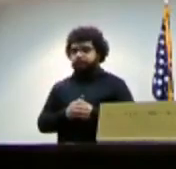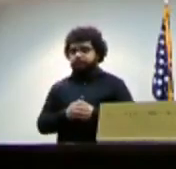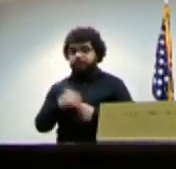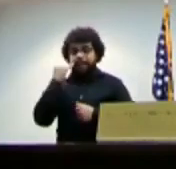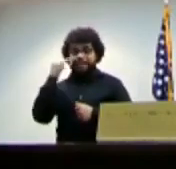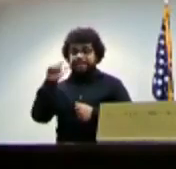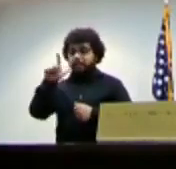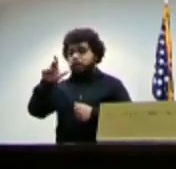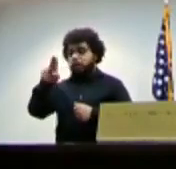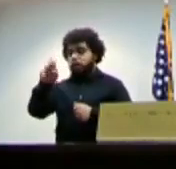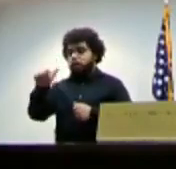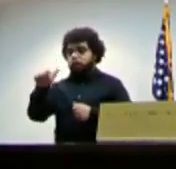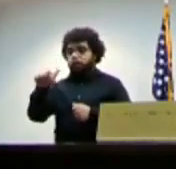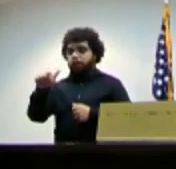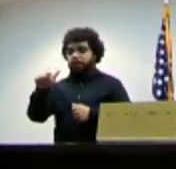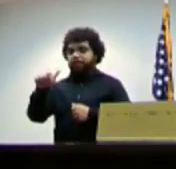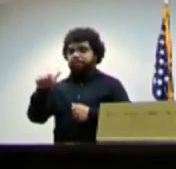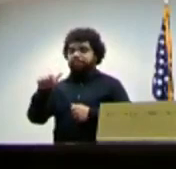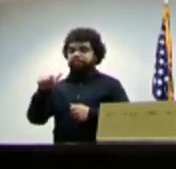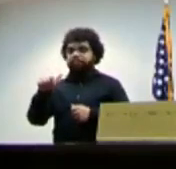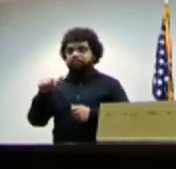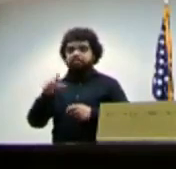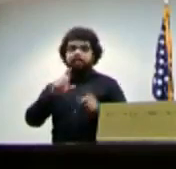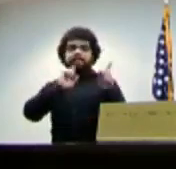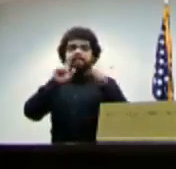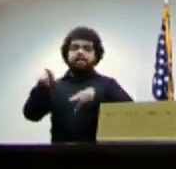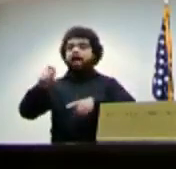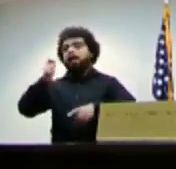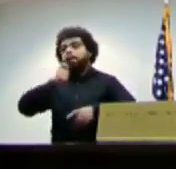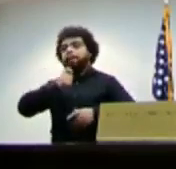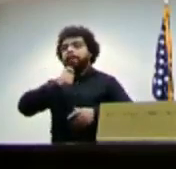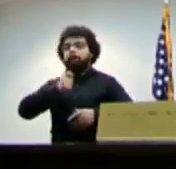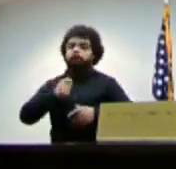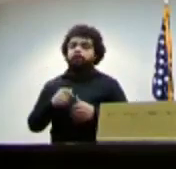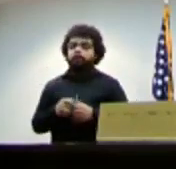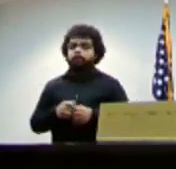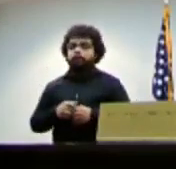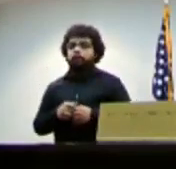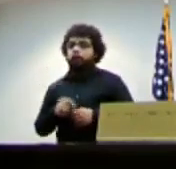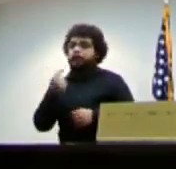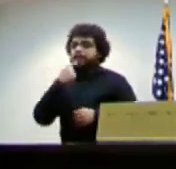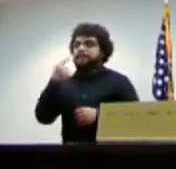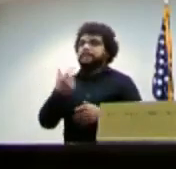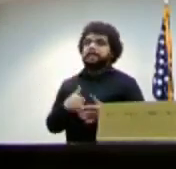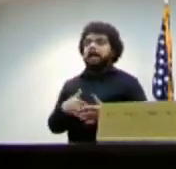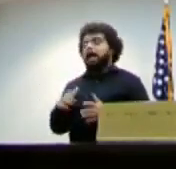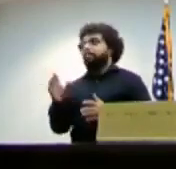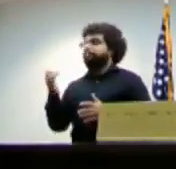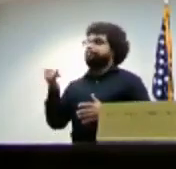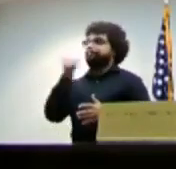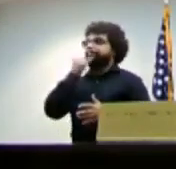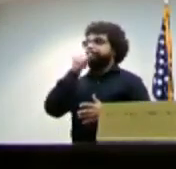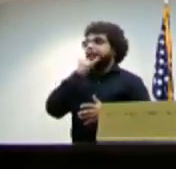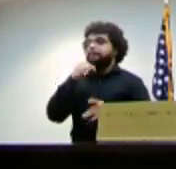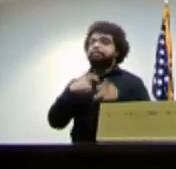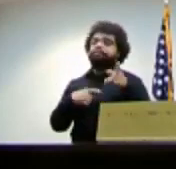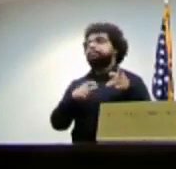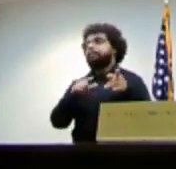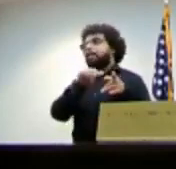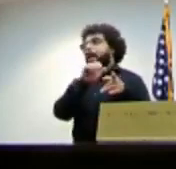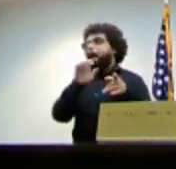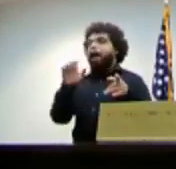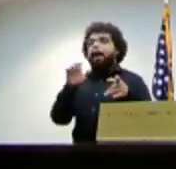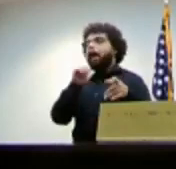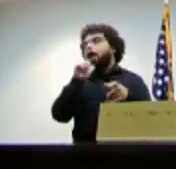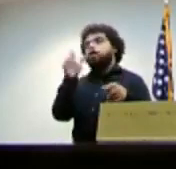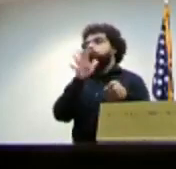los medios y a todo lugar y dice que el problema de los apagones es porque no tienen ustedes la producción suficiente para suplir